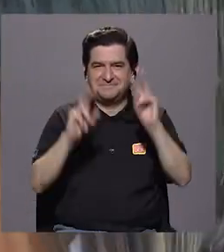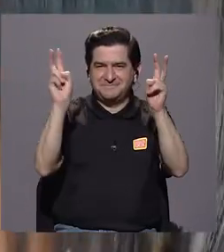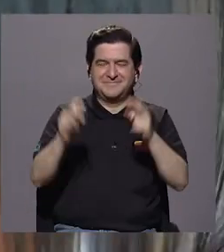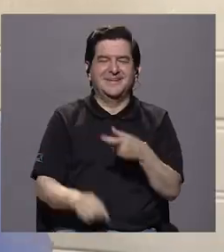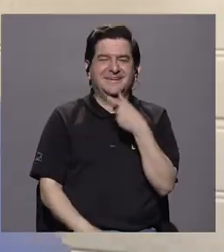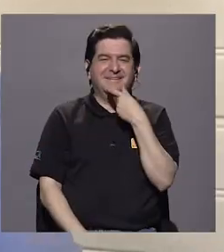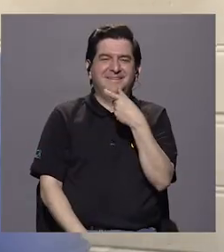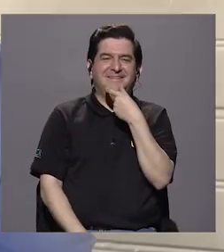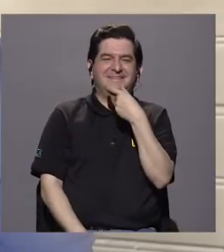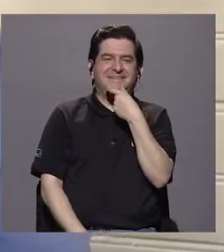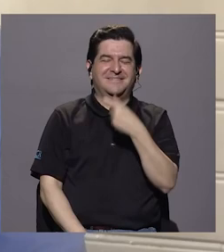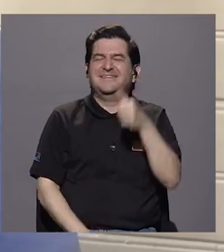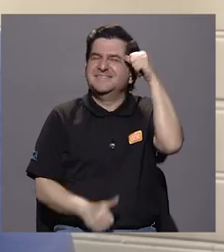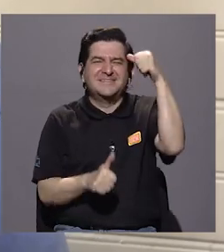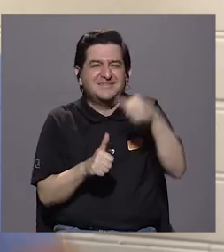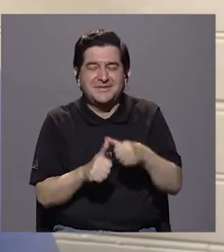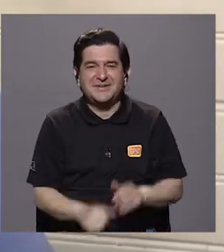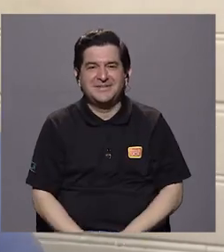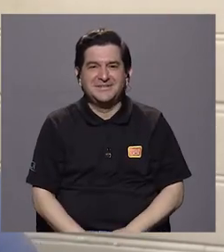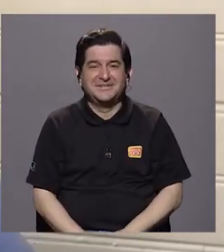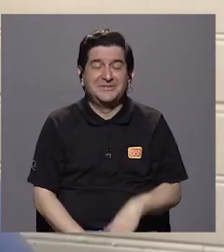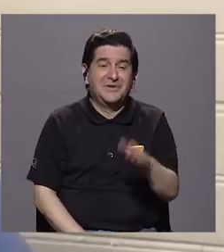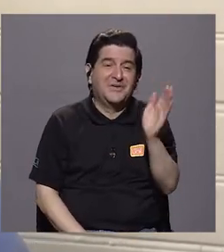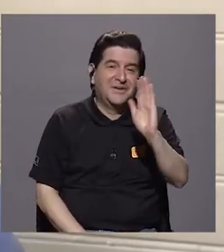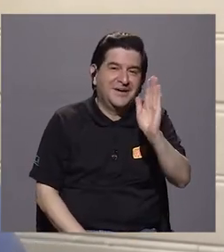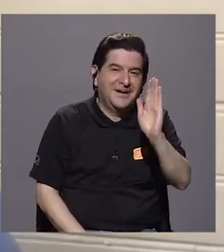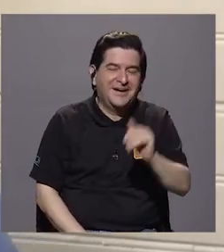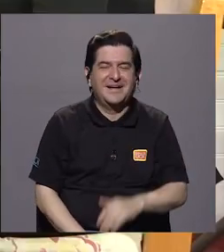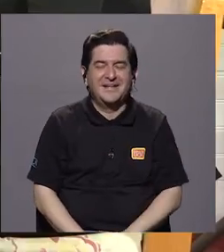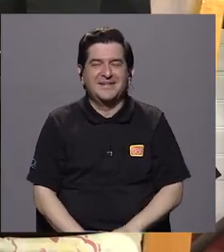No sé, no me acuerdo. Adiós, adiós, muchacho de mi vida.